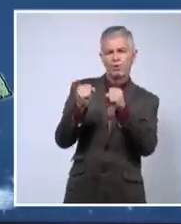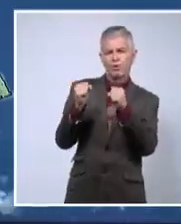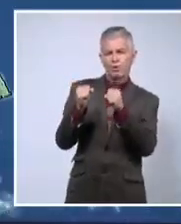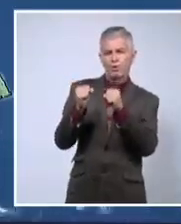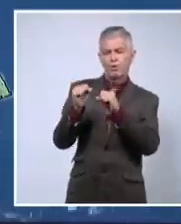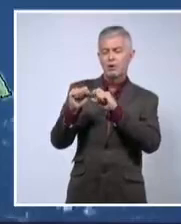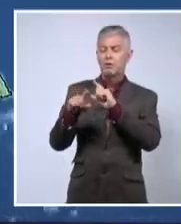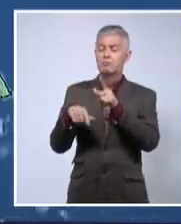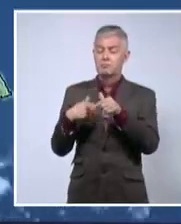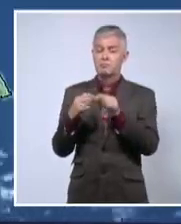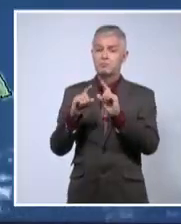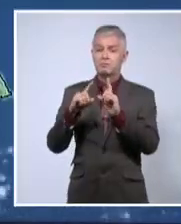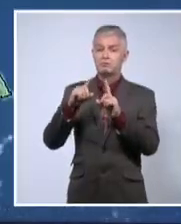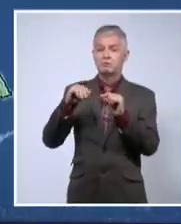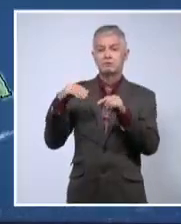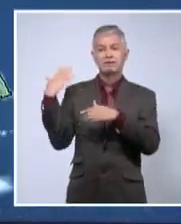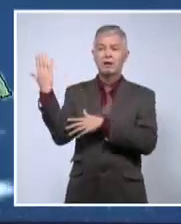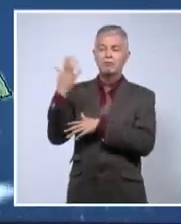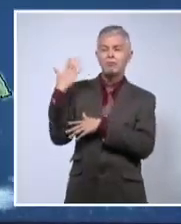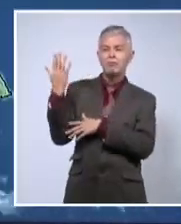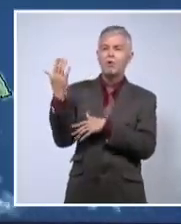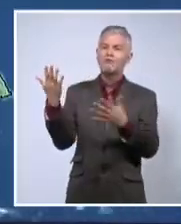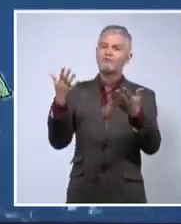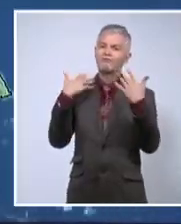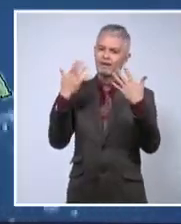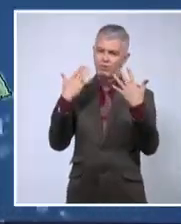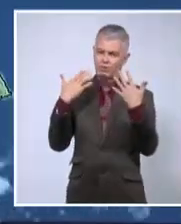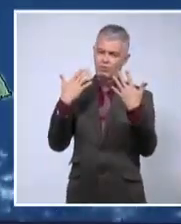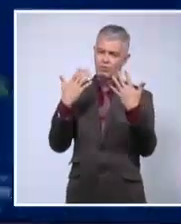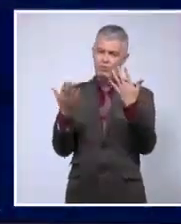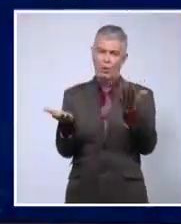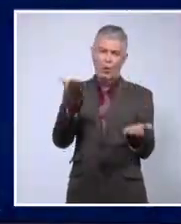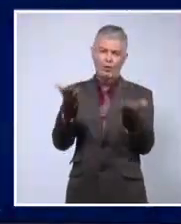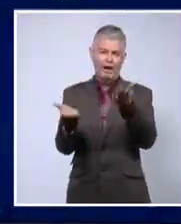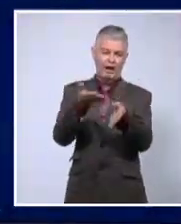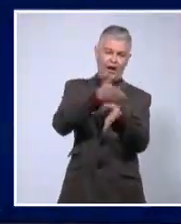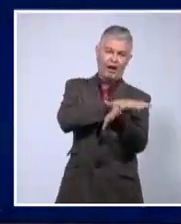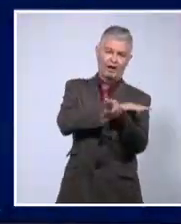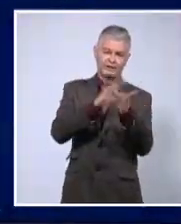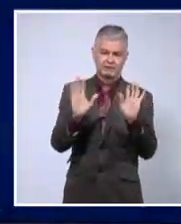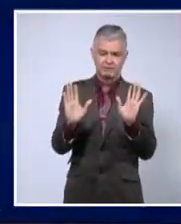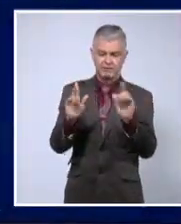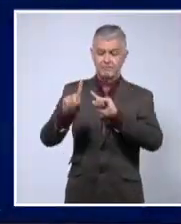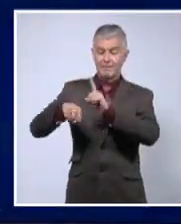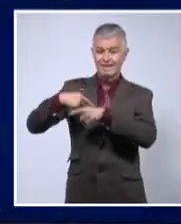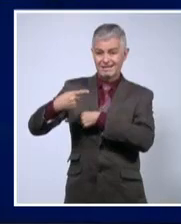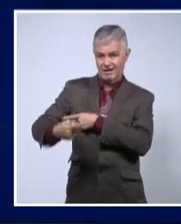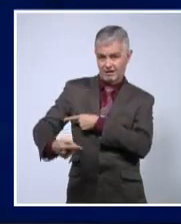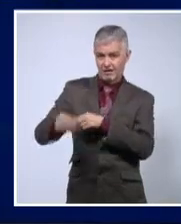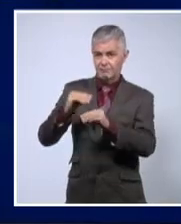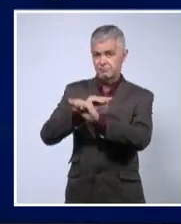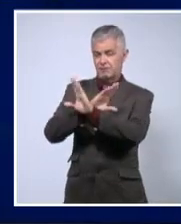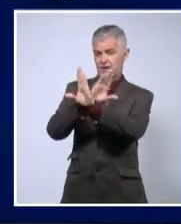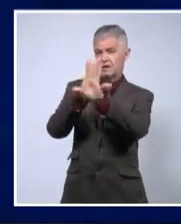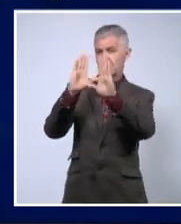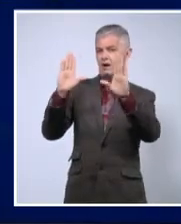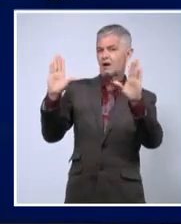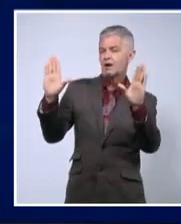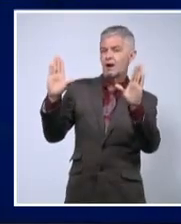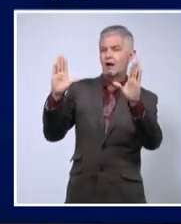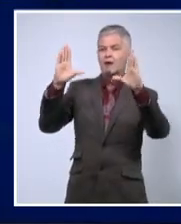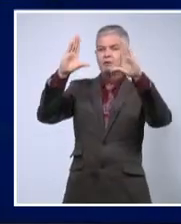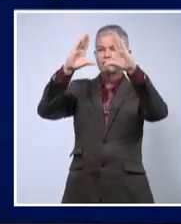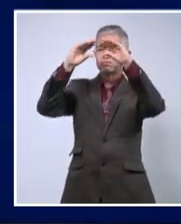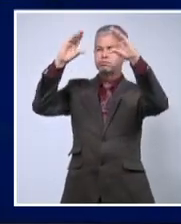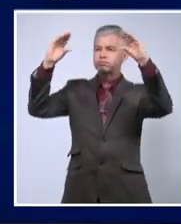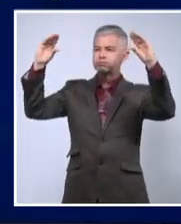por lo que tendremos un tiempo más fresco que en días anteriores. Por eso se pronostica para mañana un amanecer parcialmente nublado en gran parte